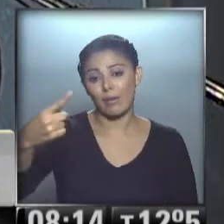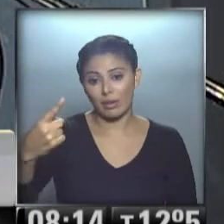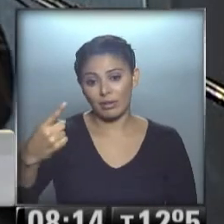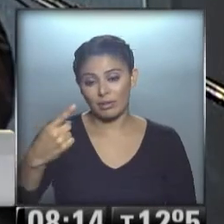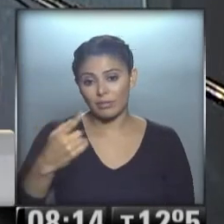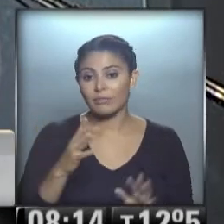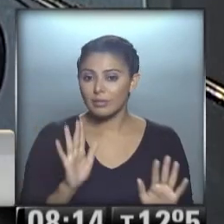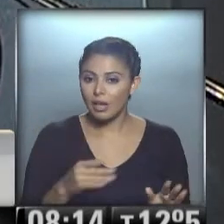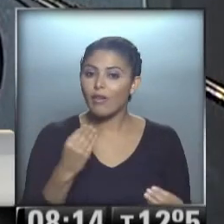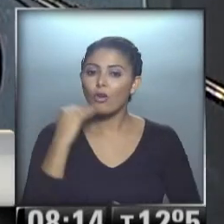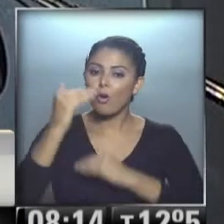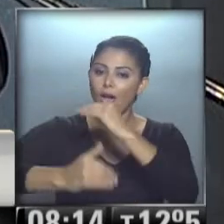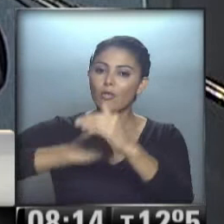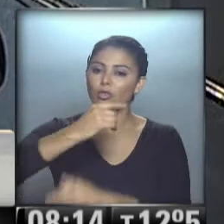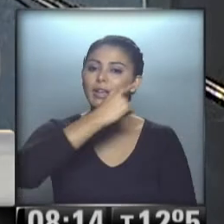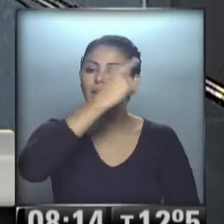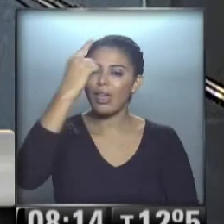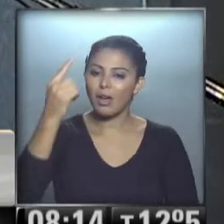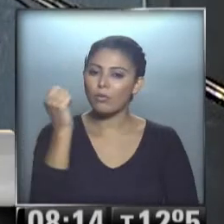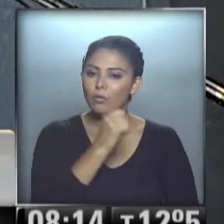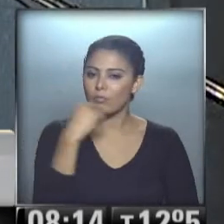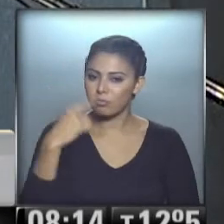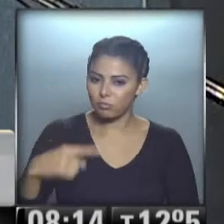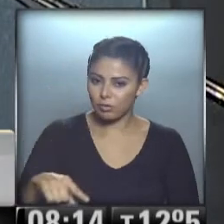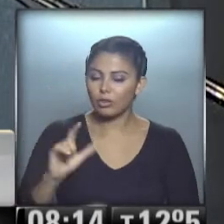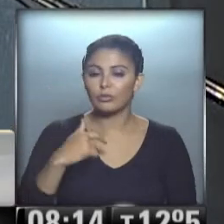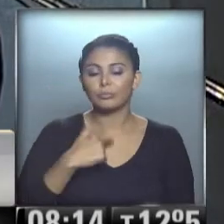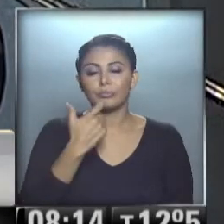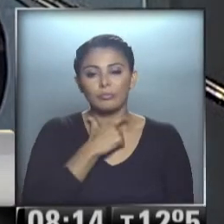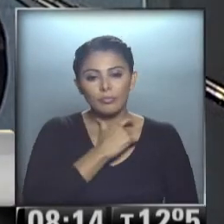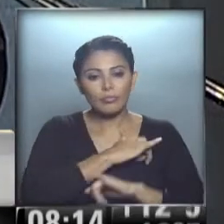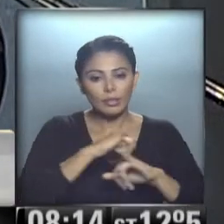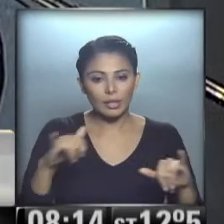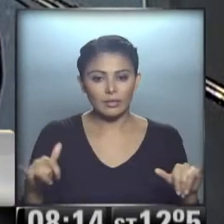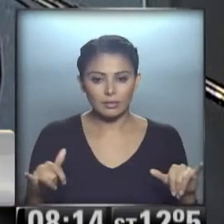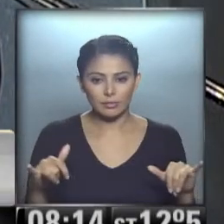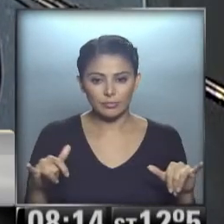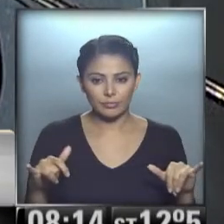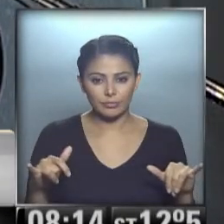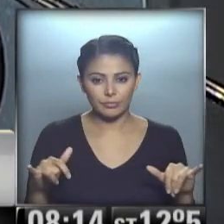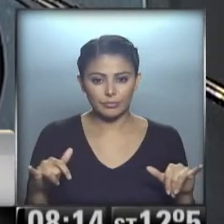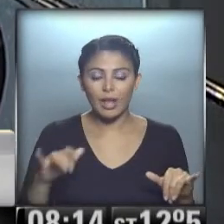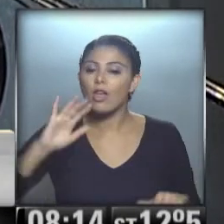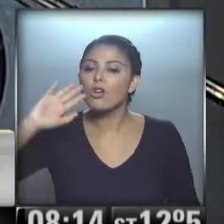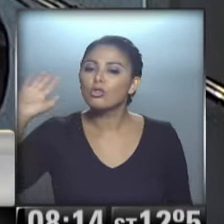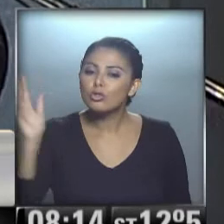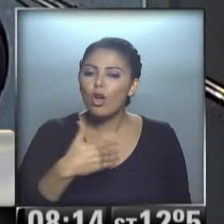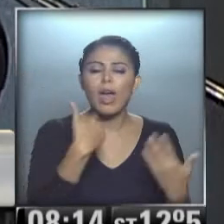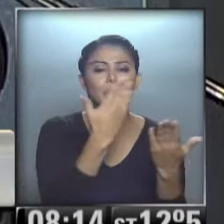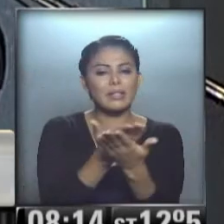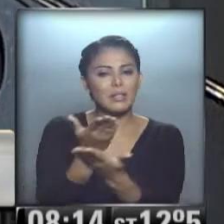para ver estado de evolución de cada uno de los medicamentos. O sea, lo que quiero transmitir es que de todas las